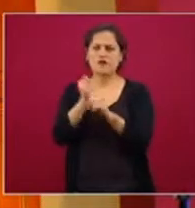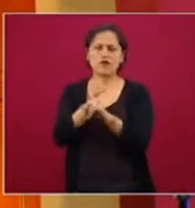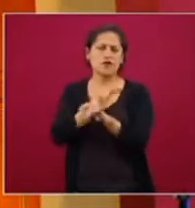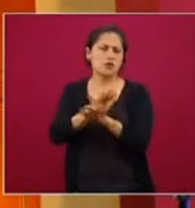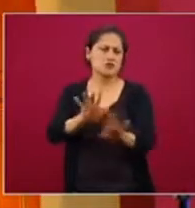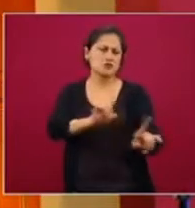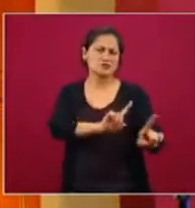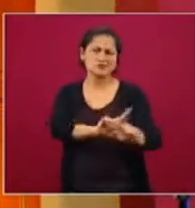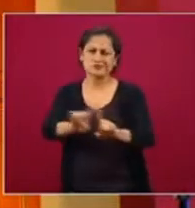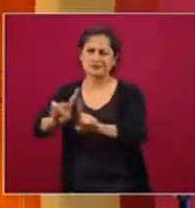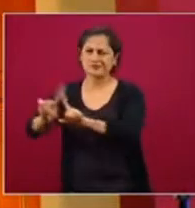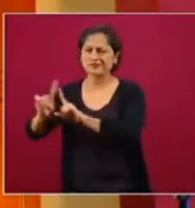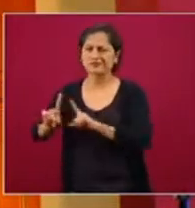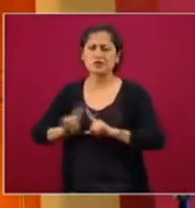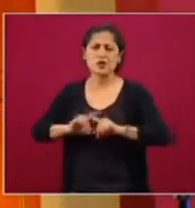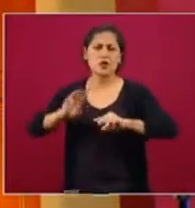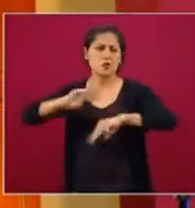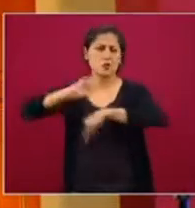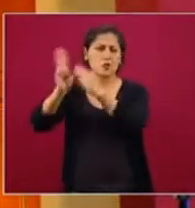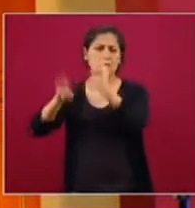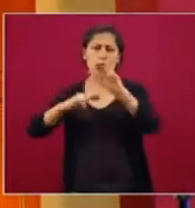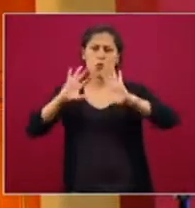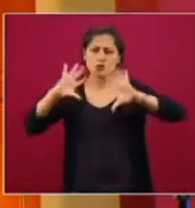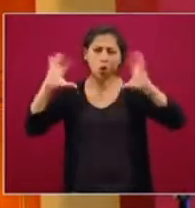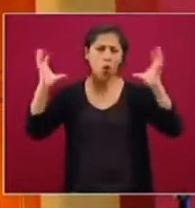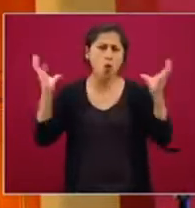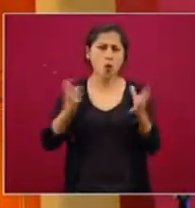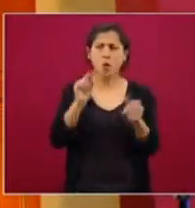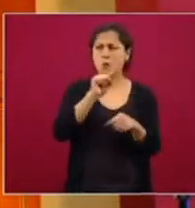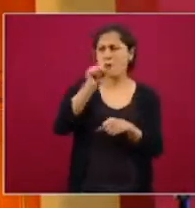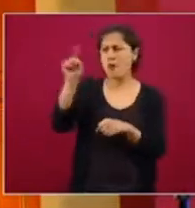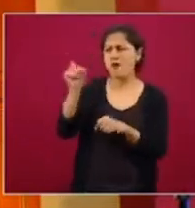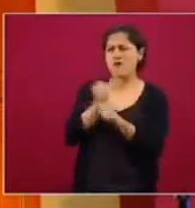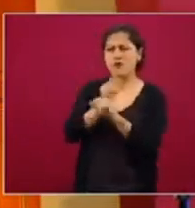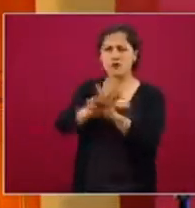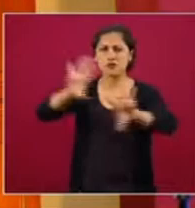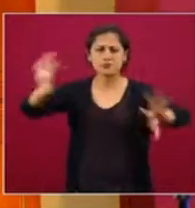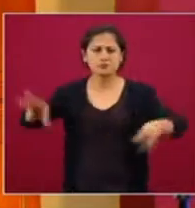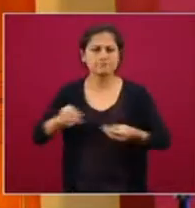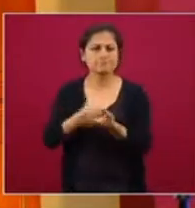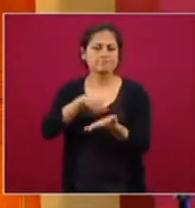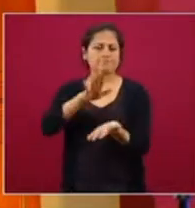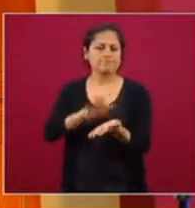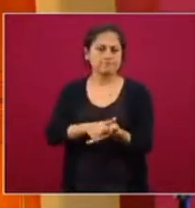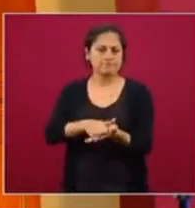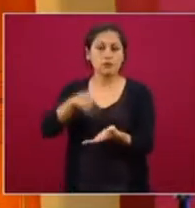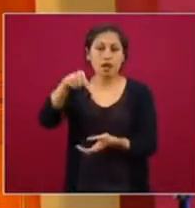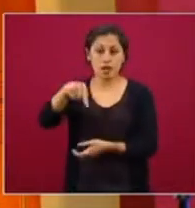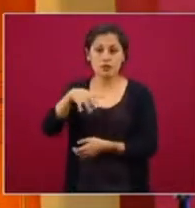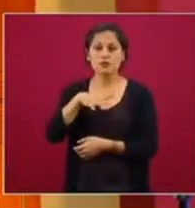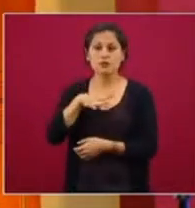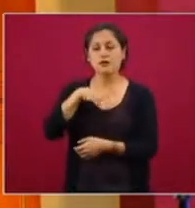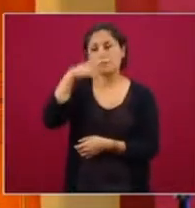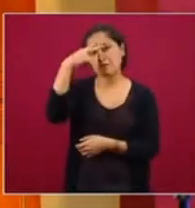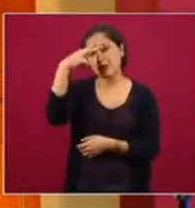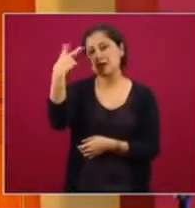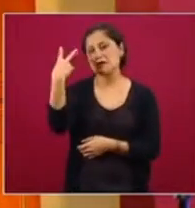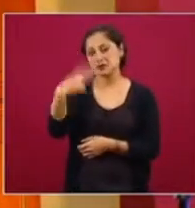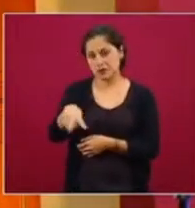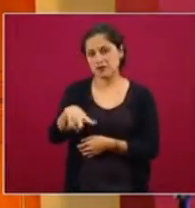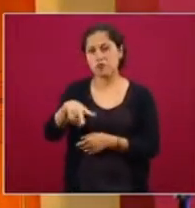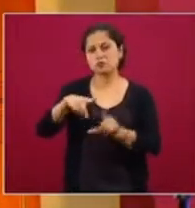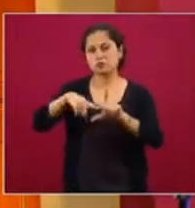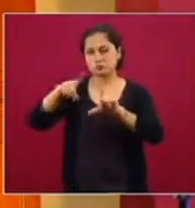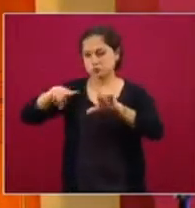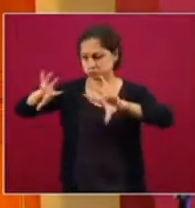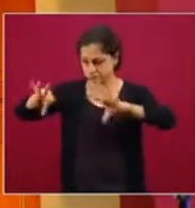sobre casi cualquier aspecto de la epidemia en todo el mundo. Viene México representado en todas las gráficas junto con